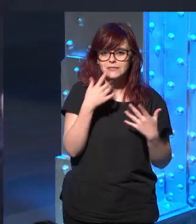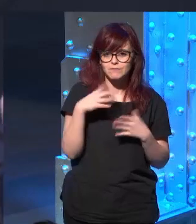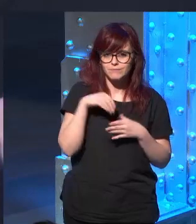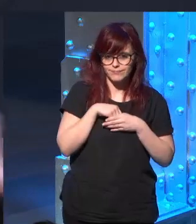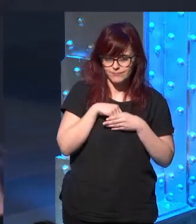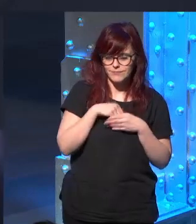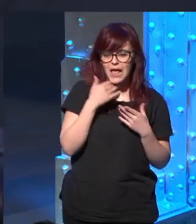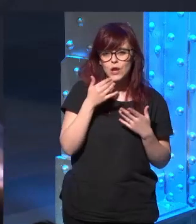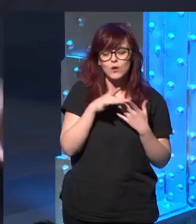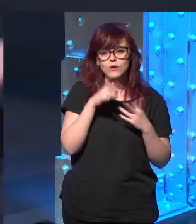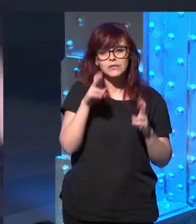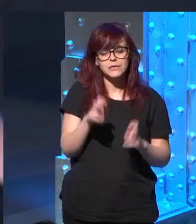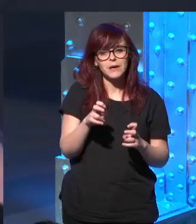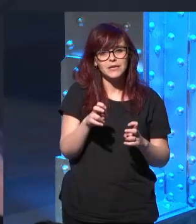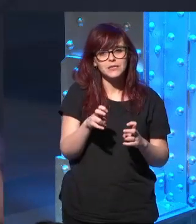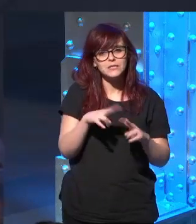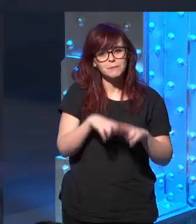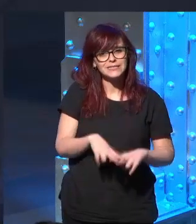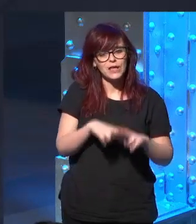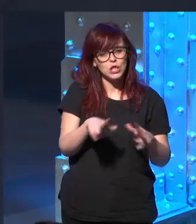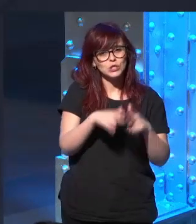caso era una cuestión social,